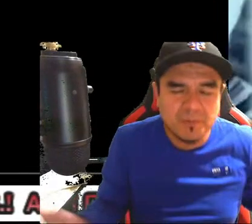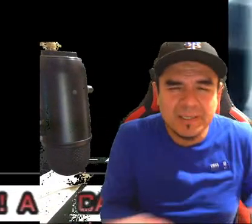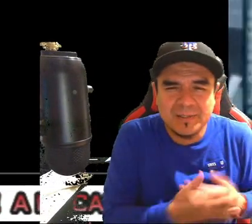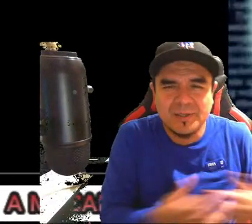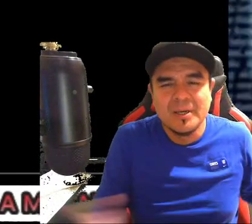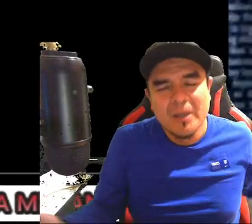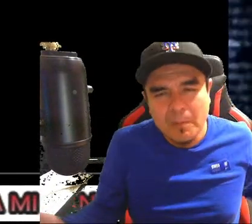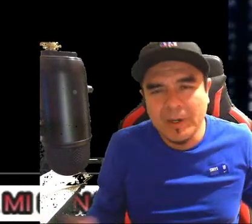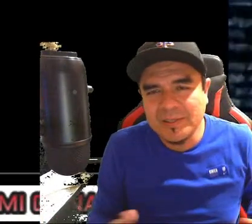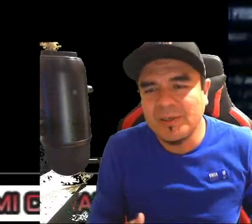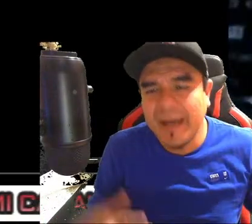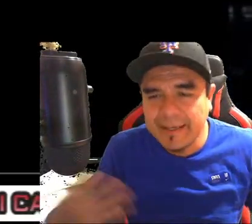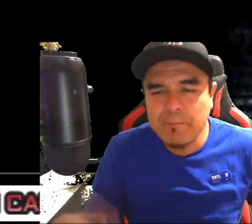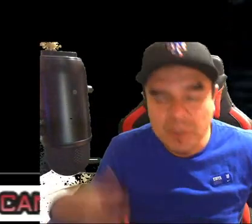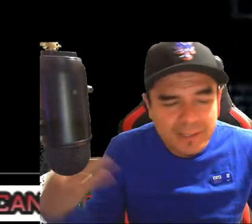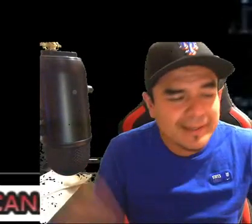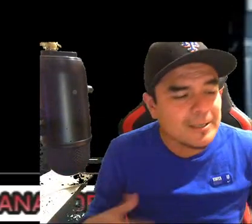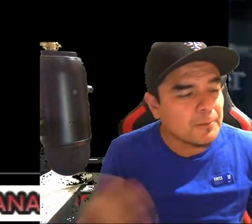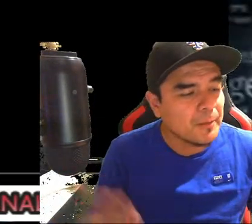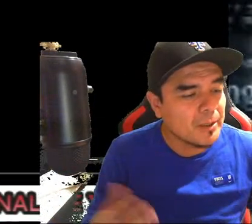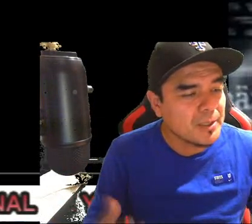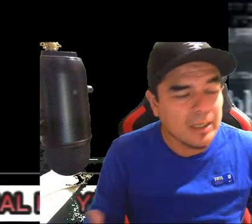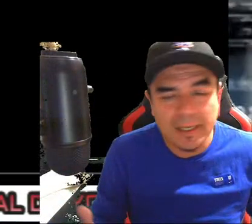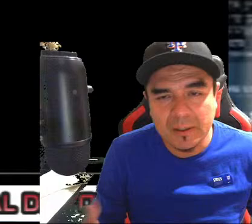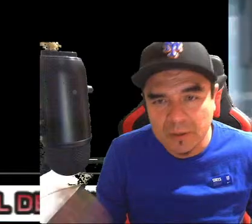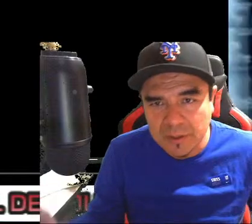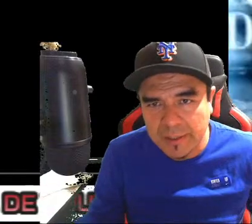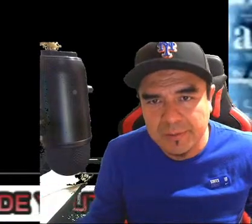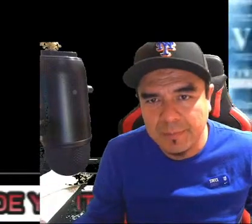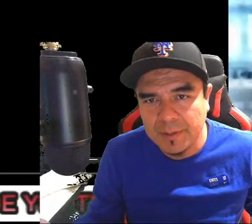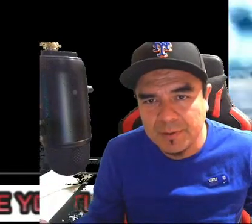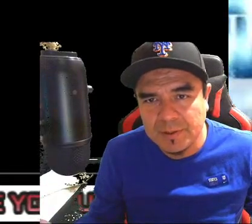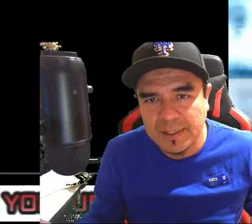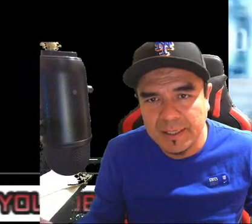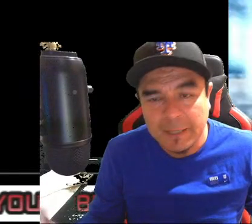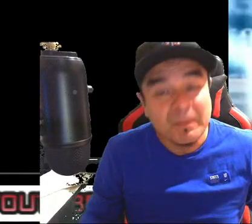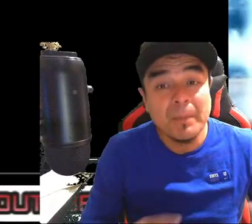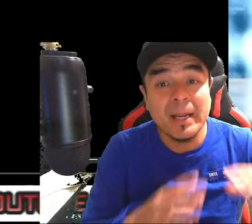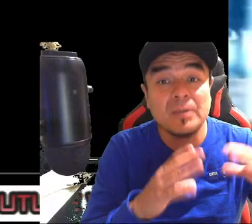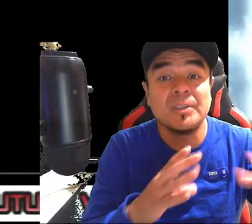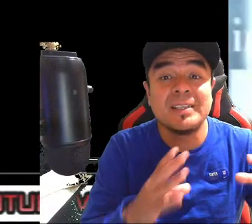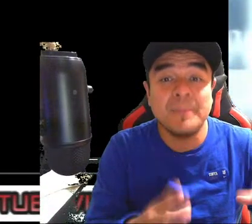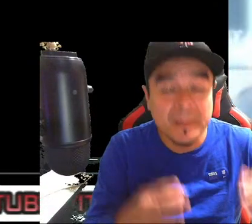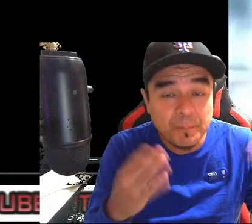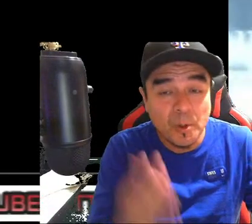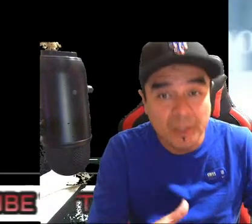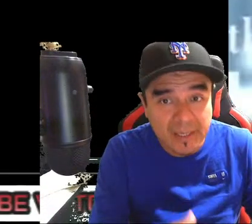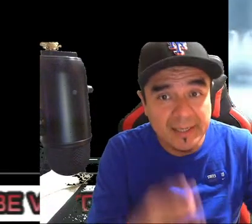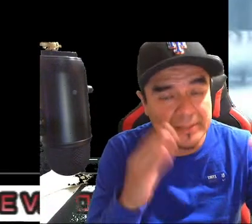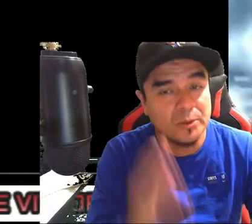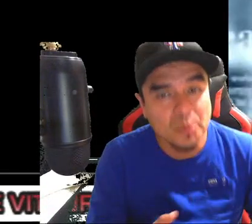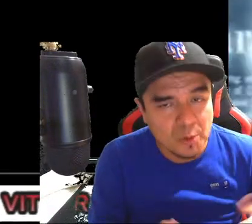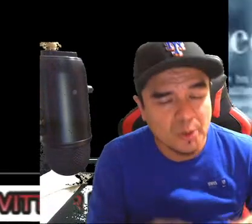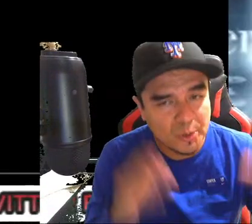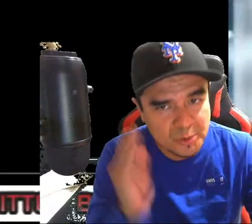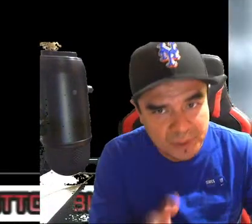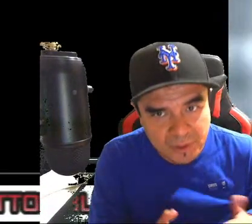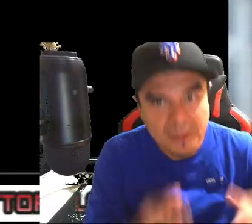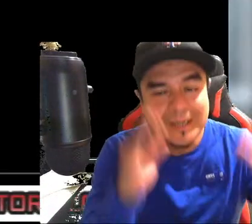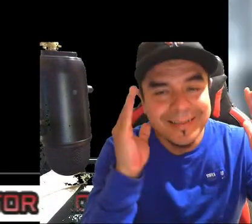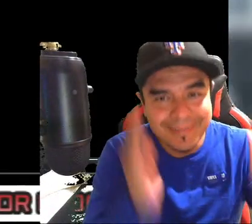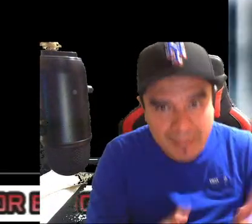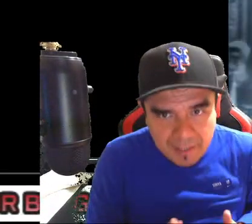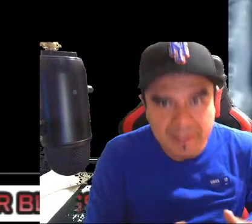amigos, por eso hay que ponerles primero el contexto, amigos, para que ustedes sepan por qué estuvo